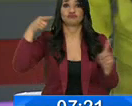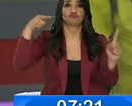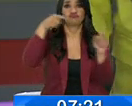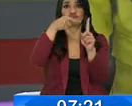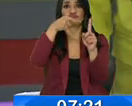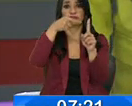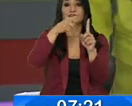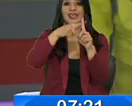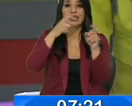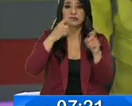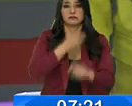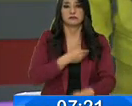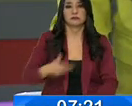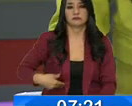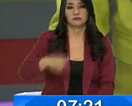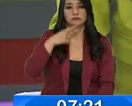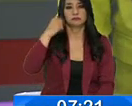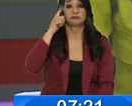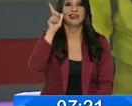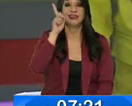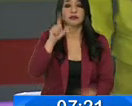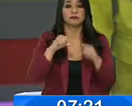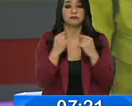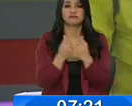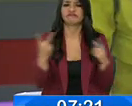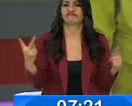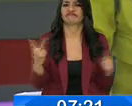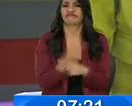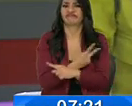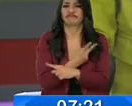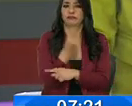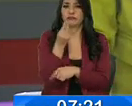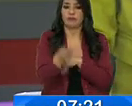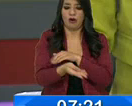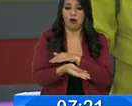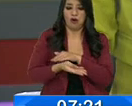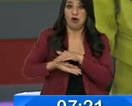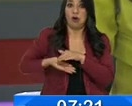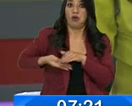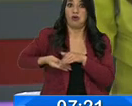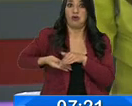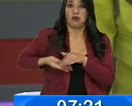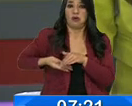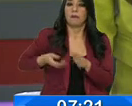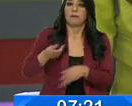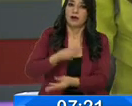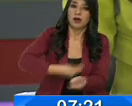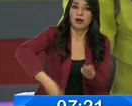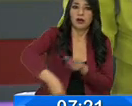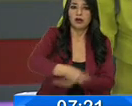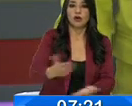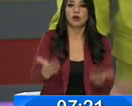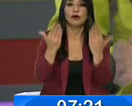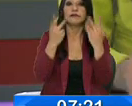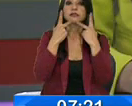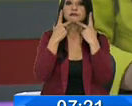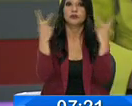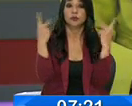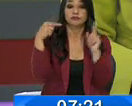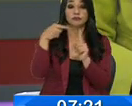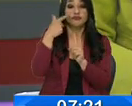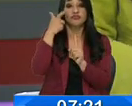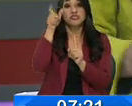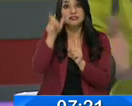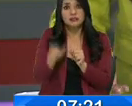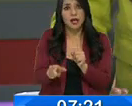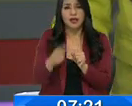Rafael Correa de ser quien lideraba una estructura criminal dedicada al cobro de coimas para la adjudicación de obras públicas. Salazar señaló como